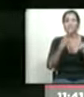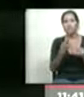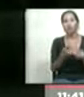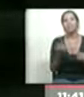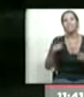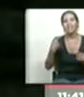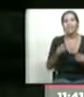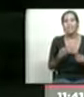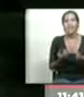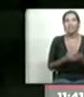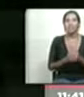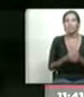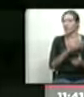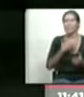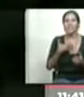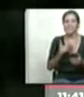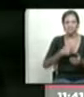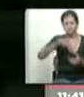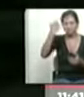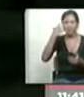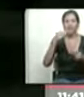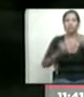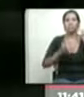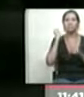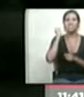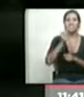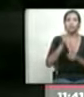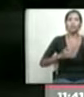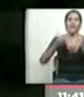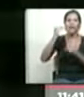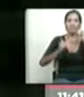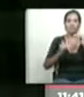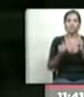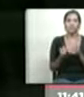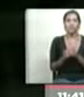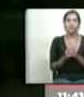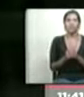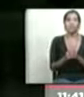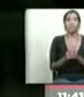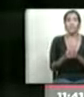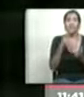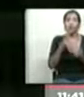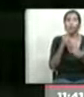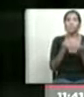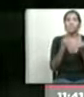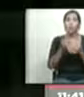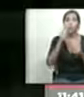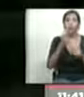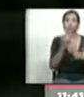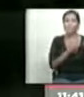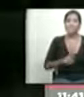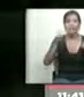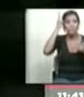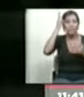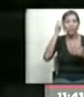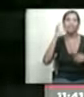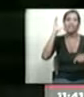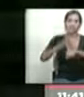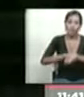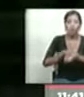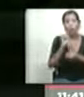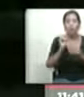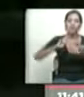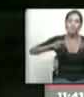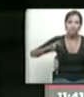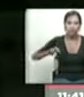temía ser humillado en los tribunales. Y el caso de García no es extraordinario en Perú. Los últimos 4 presidentes de Perú están en la cárcel o investigados